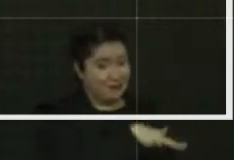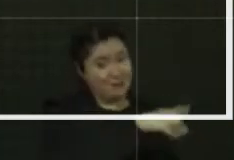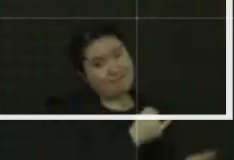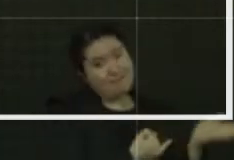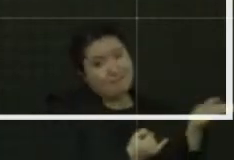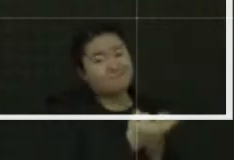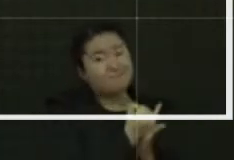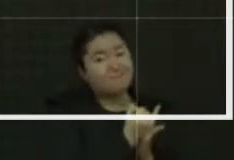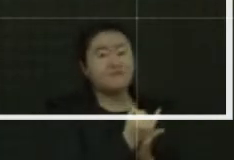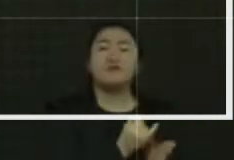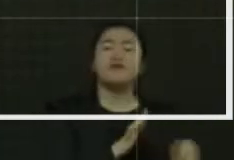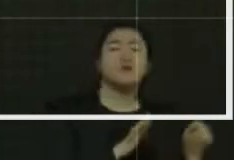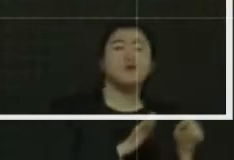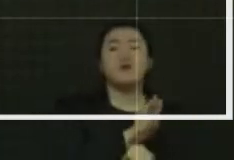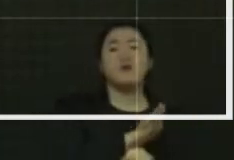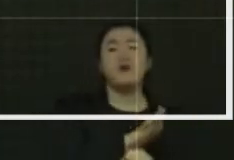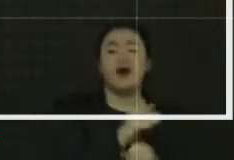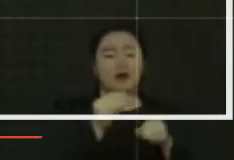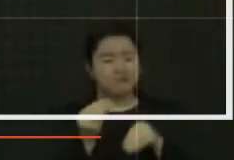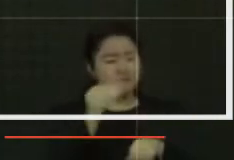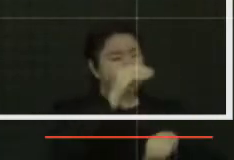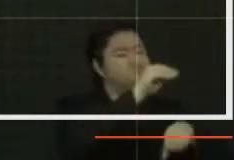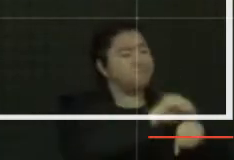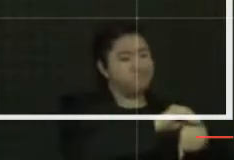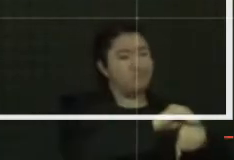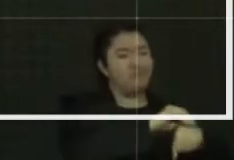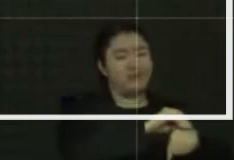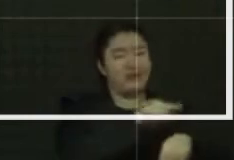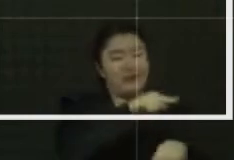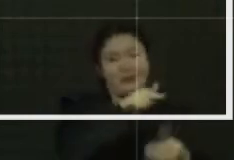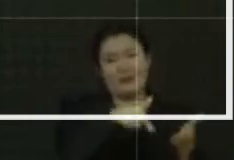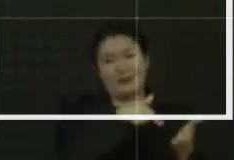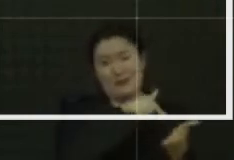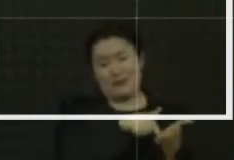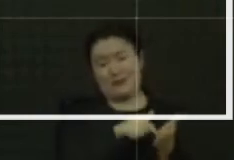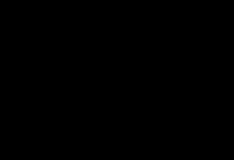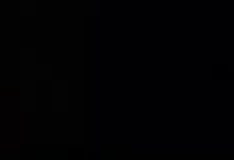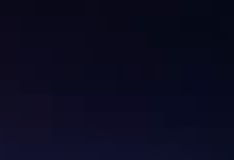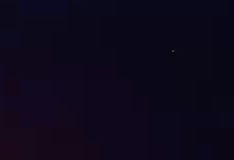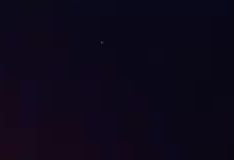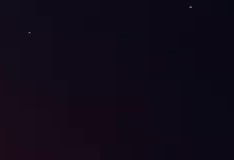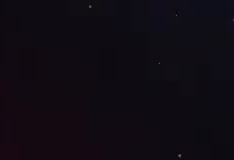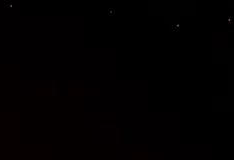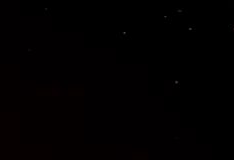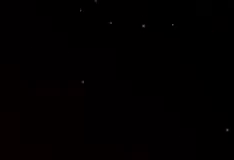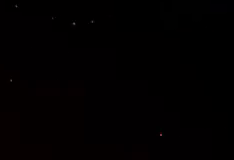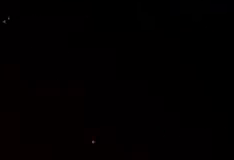a ir o cuál es la escultura de la mujer indígena que va a ir en este espacio. Eso.